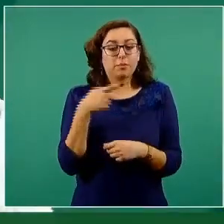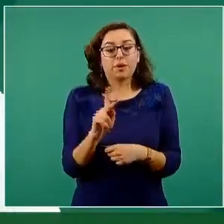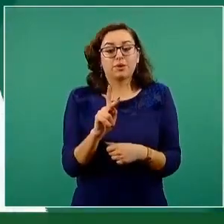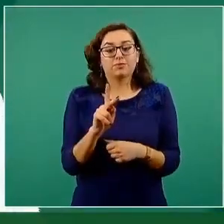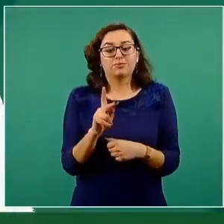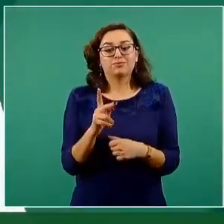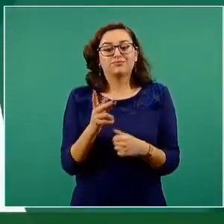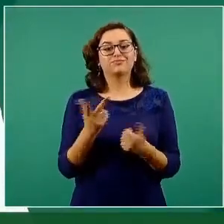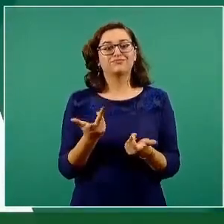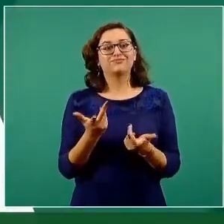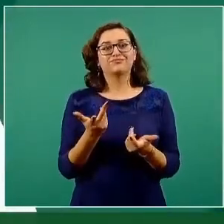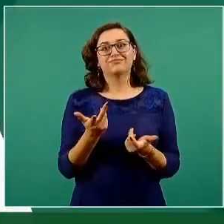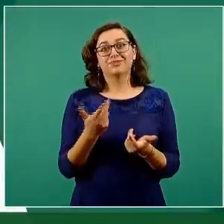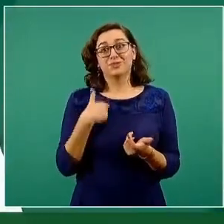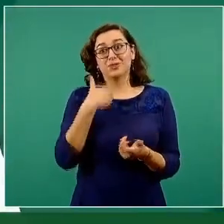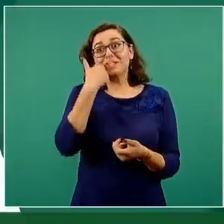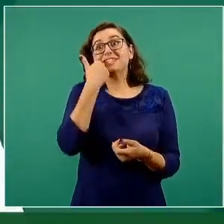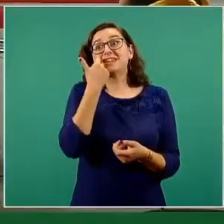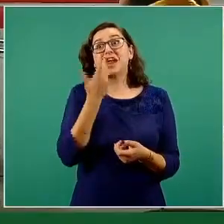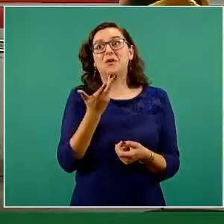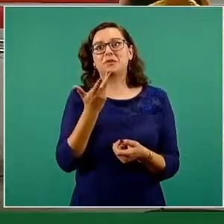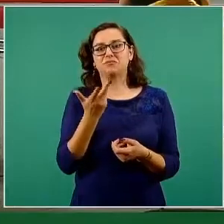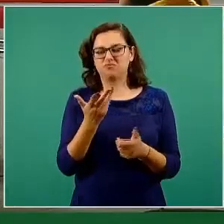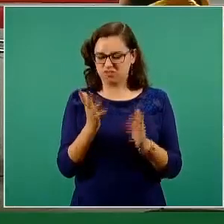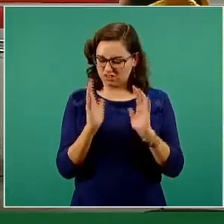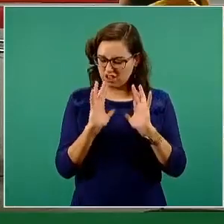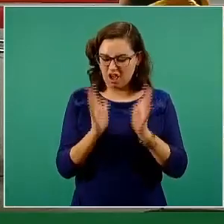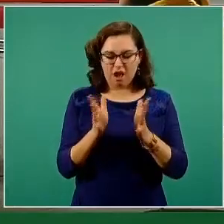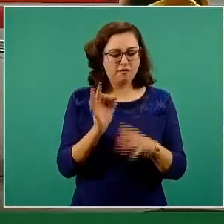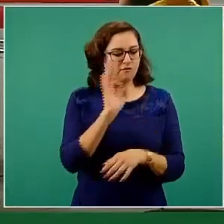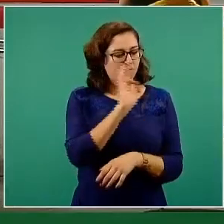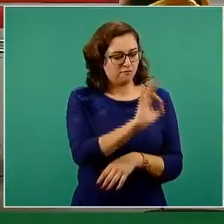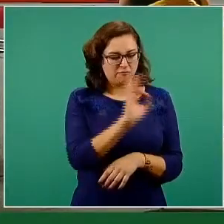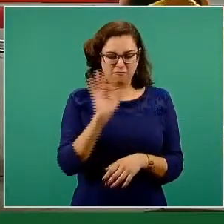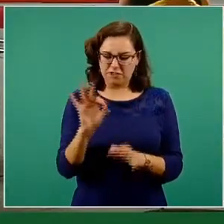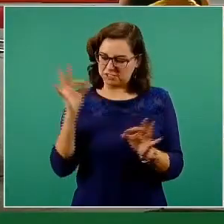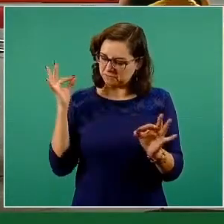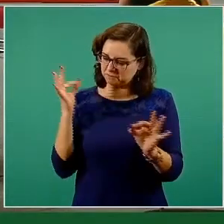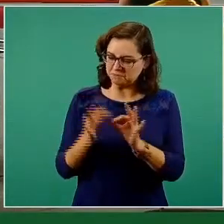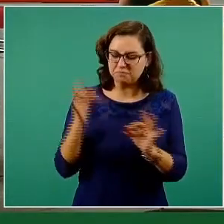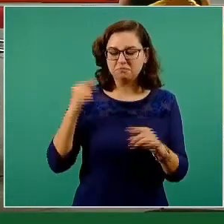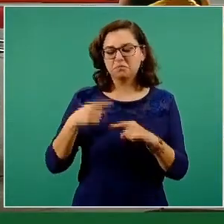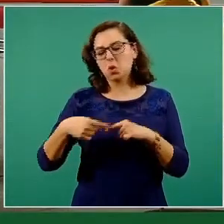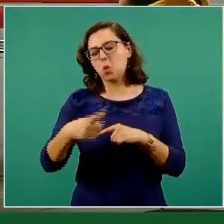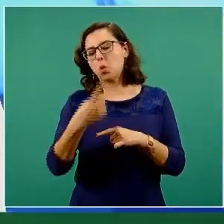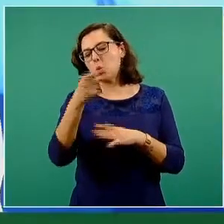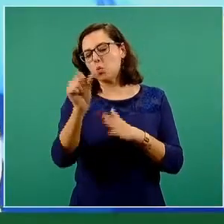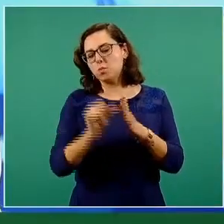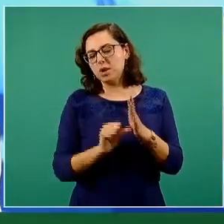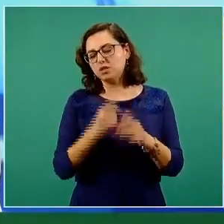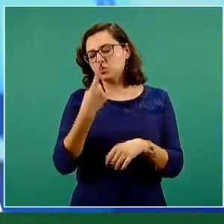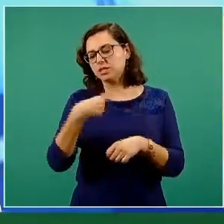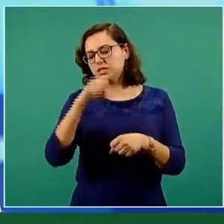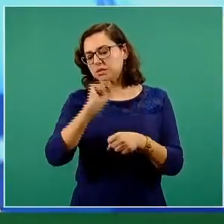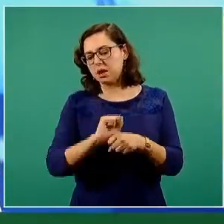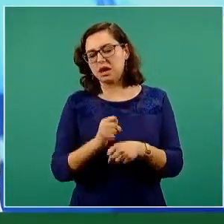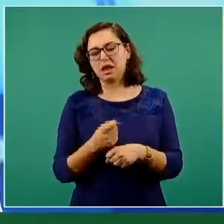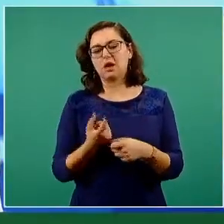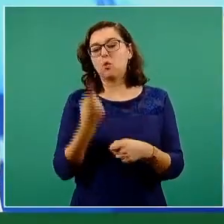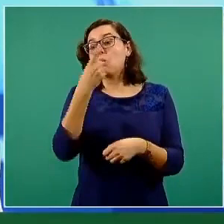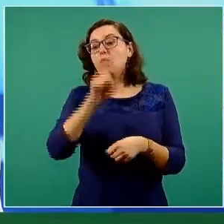una predicción puntual o aproximada que le atinara a un mes, a una semana o a un día,